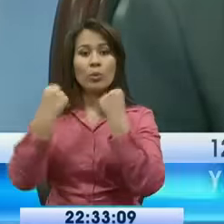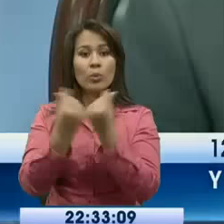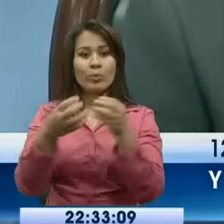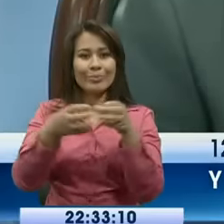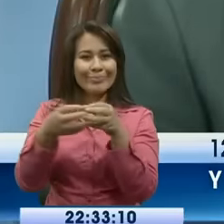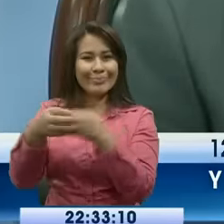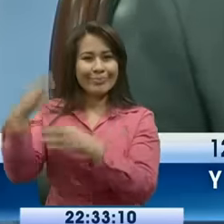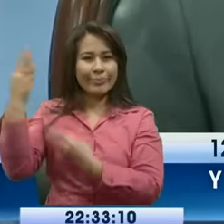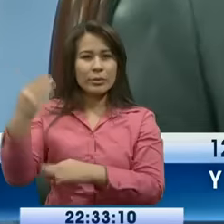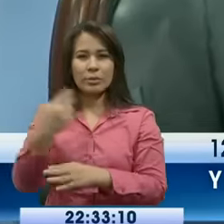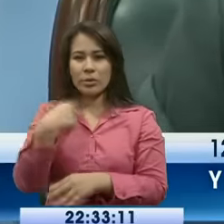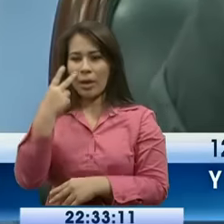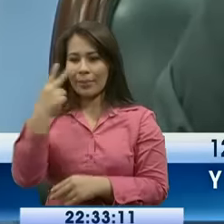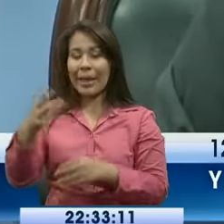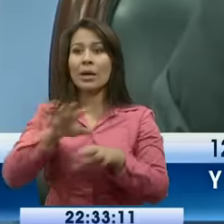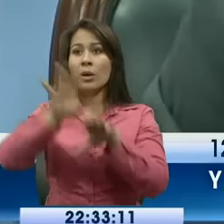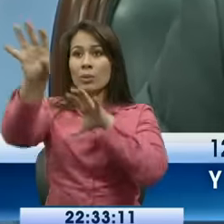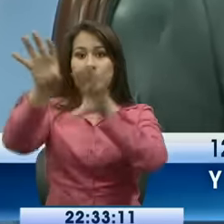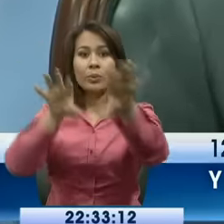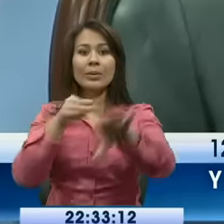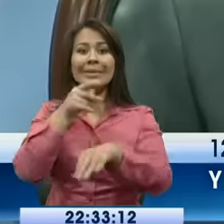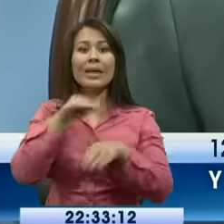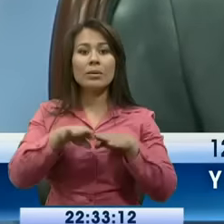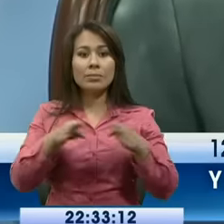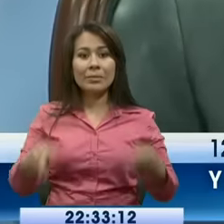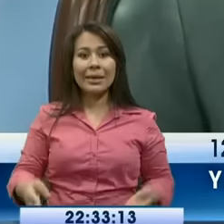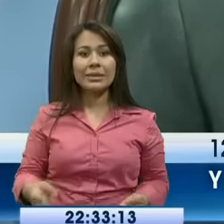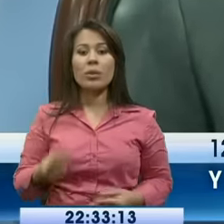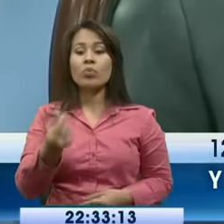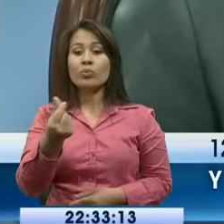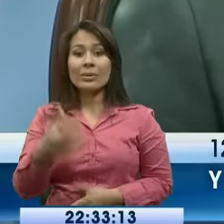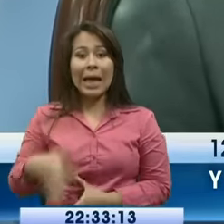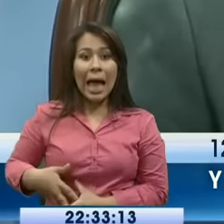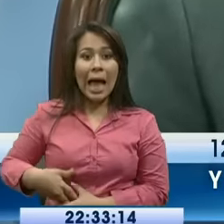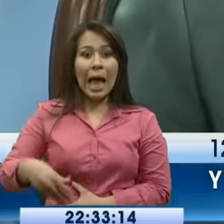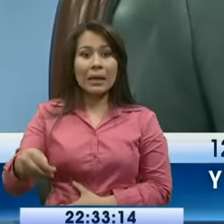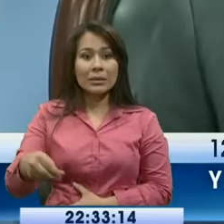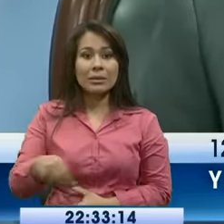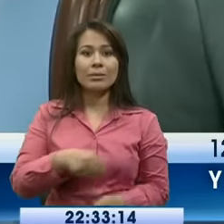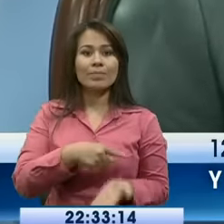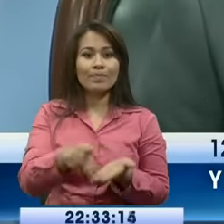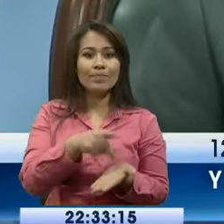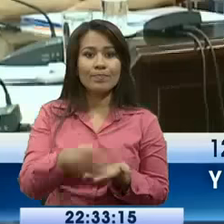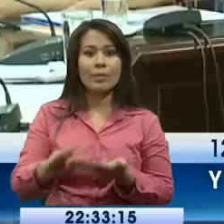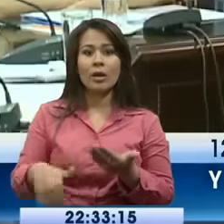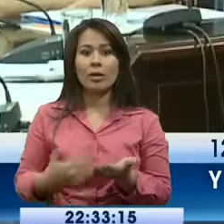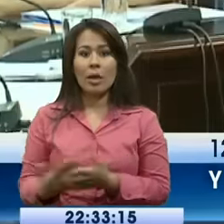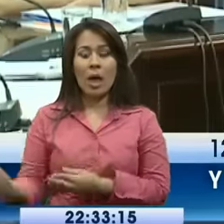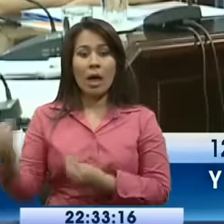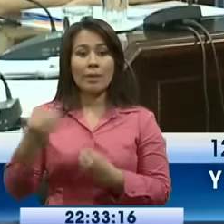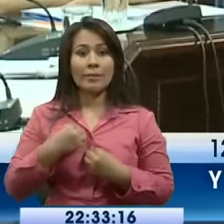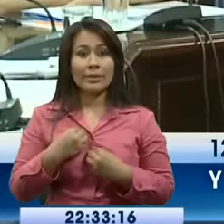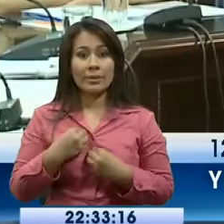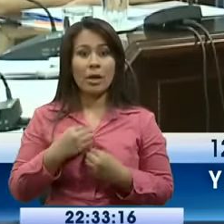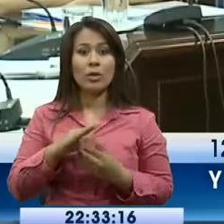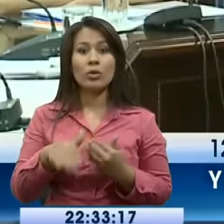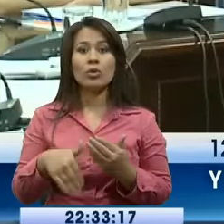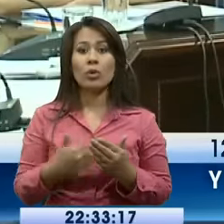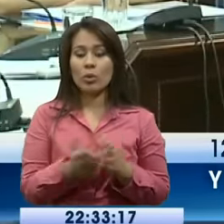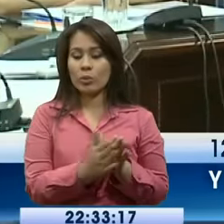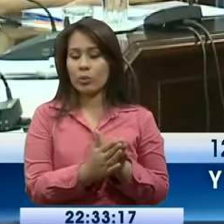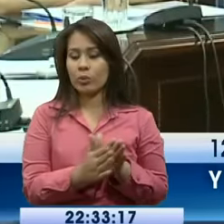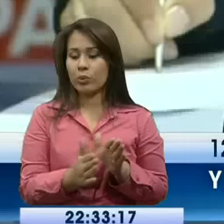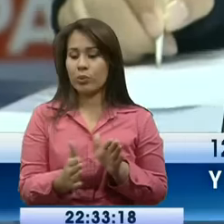voto, las definiciones claras con respecto al gasto y límites del gasto electoral, de la promoción electoral. Esto en el marco de la modernización